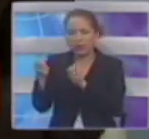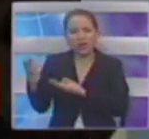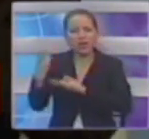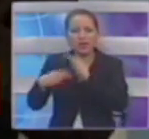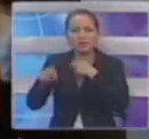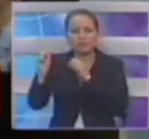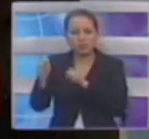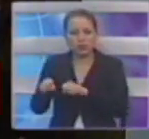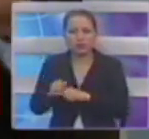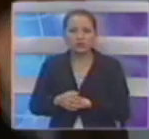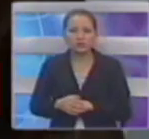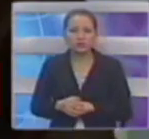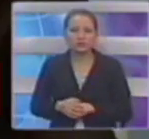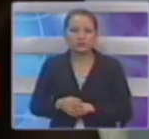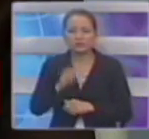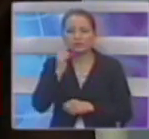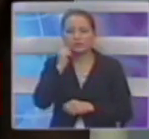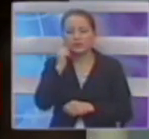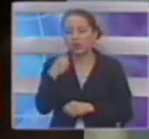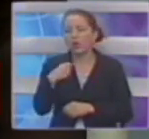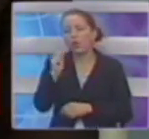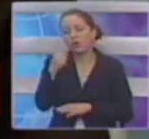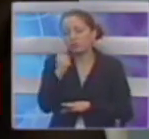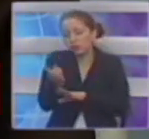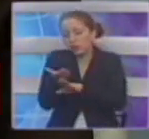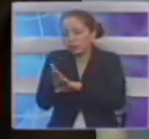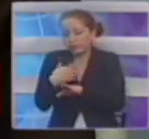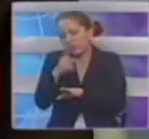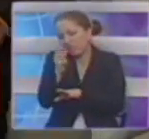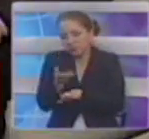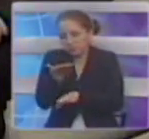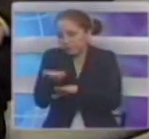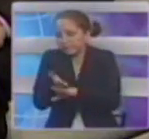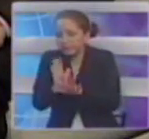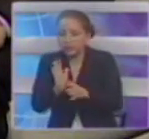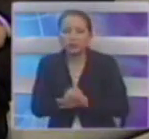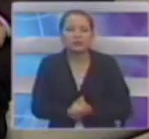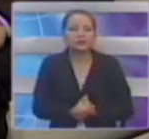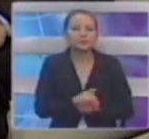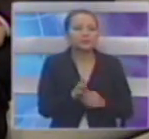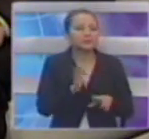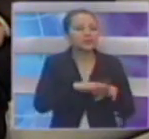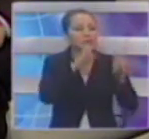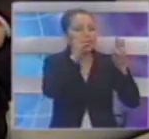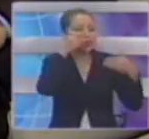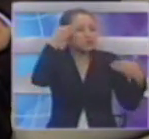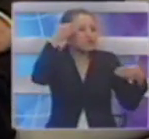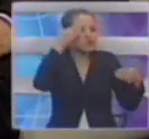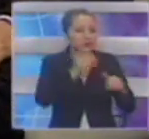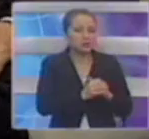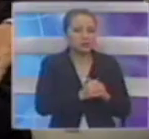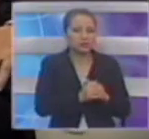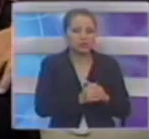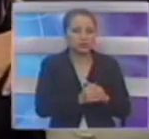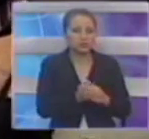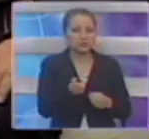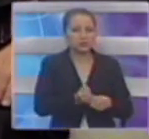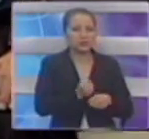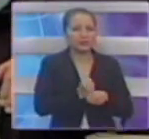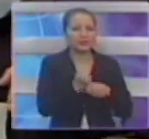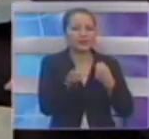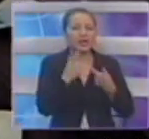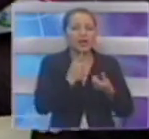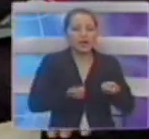negocio. Es una de las propuestas, ¿verdad? Hablemos del tema político, a propósito de la polémica que se ha generado por